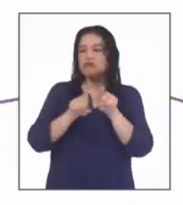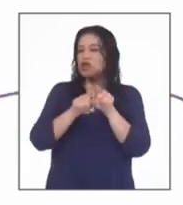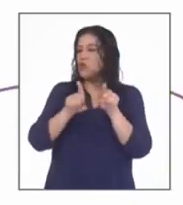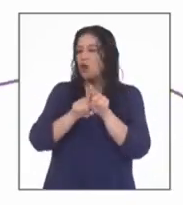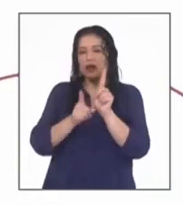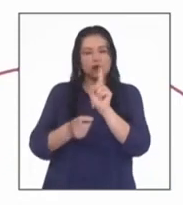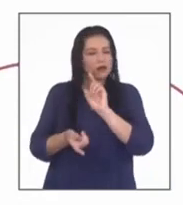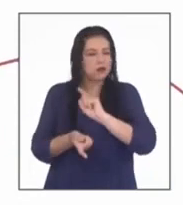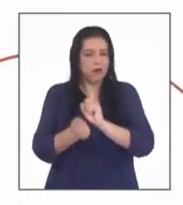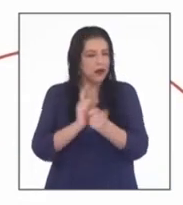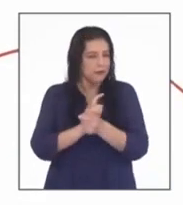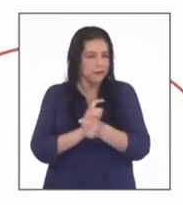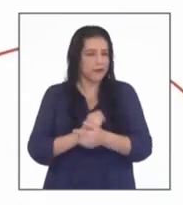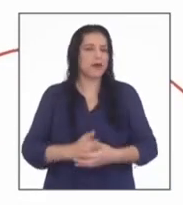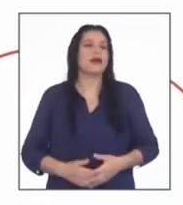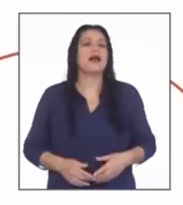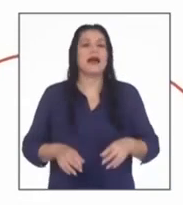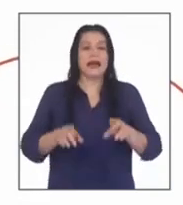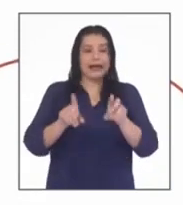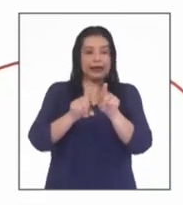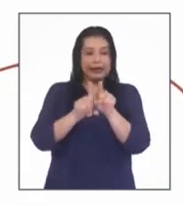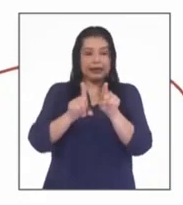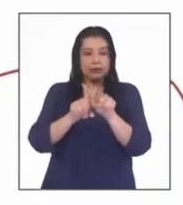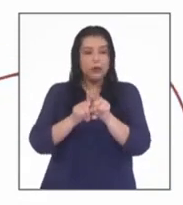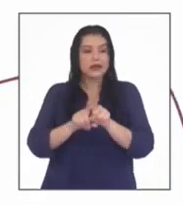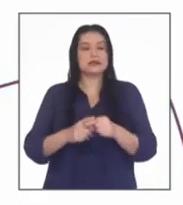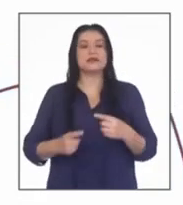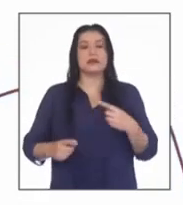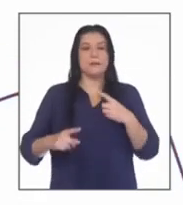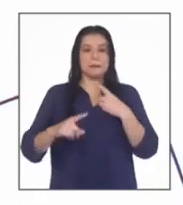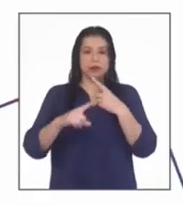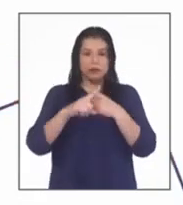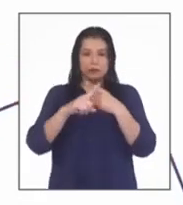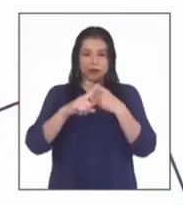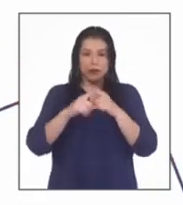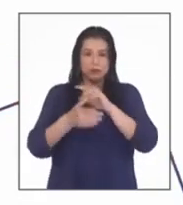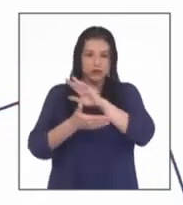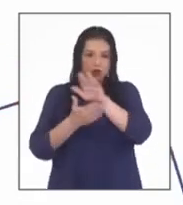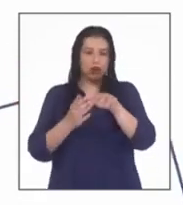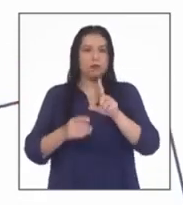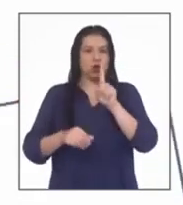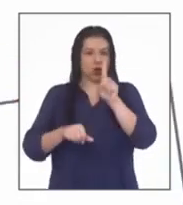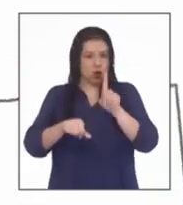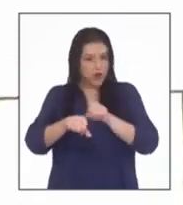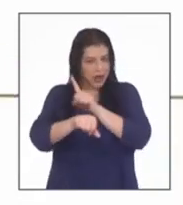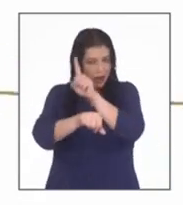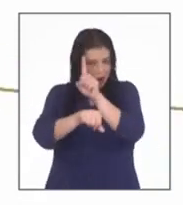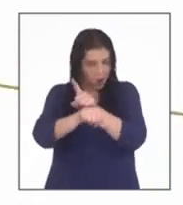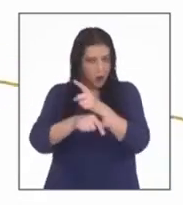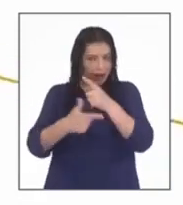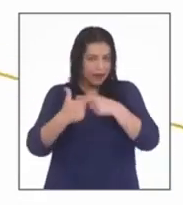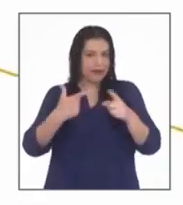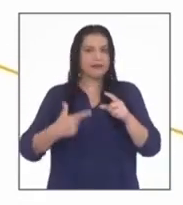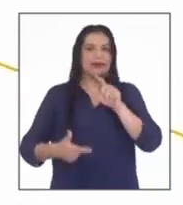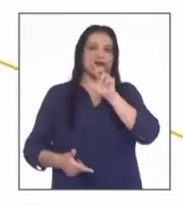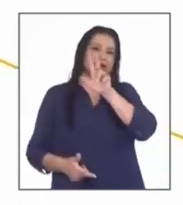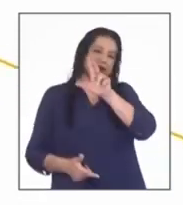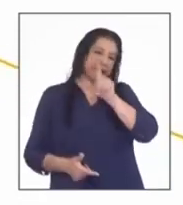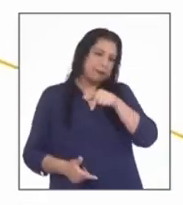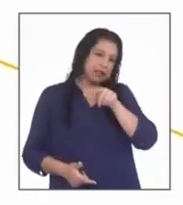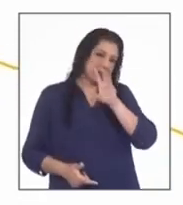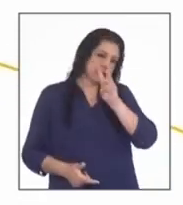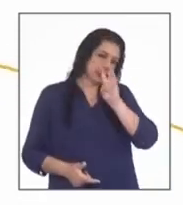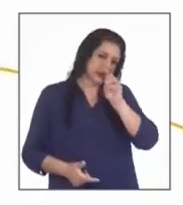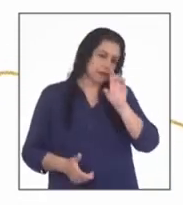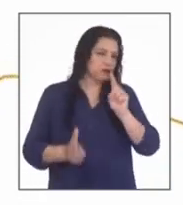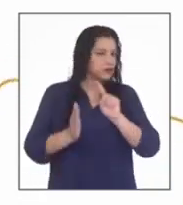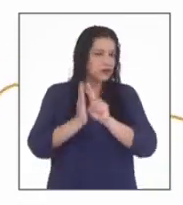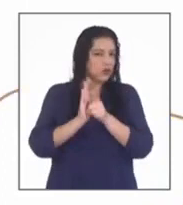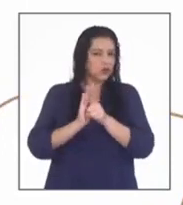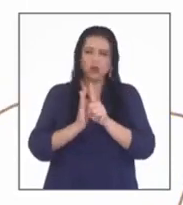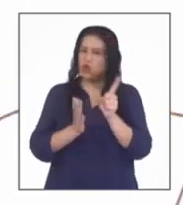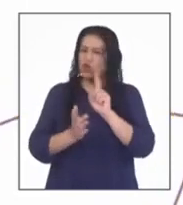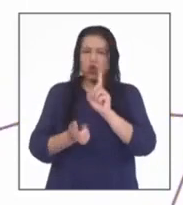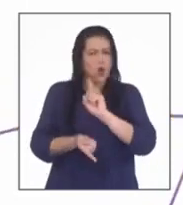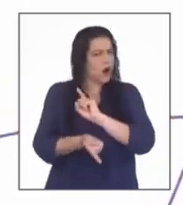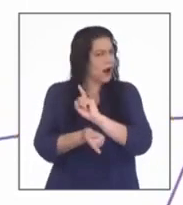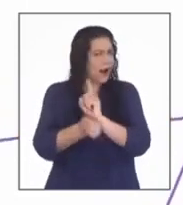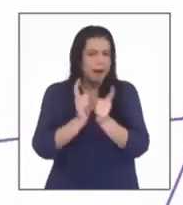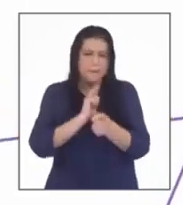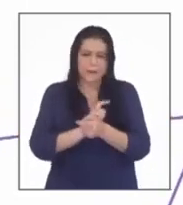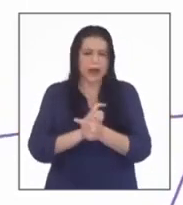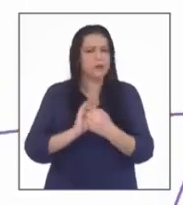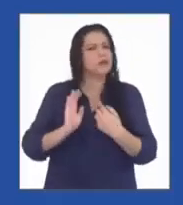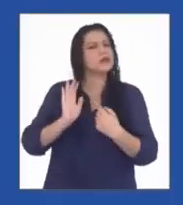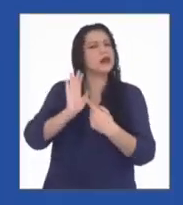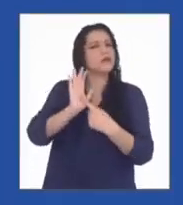igual. De la misma forma, si multiplicamos todo por 1 hora entre 3600 segundos, no estamos alterando